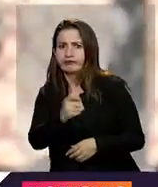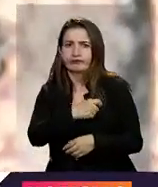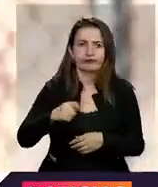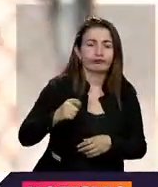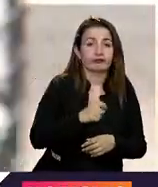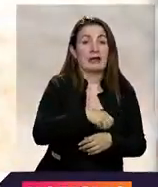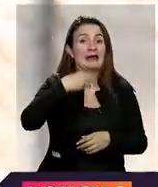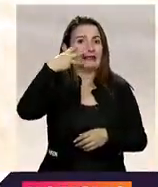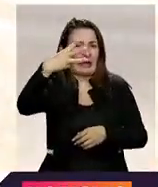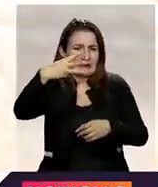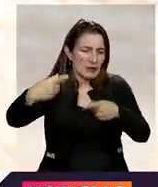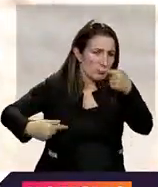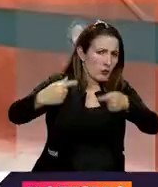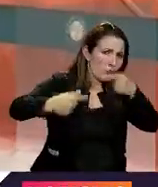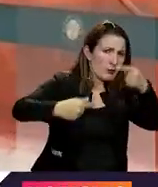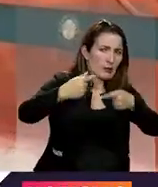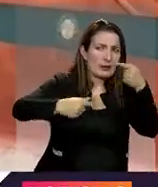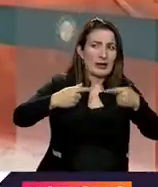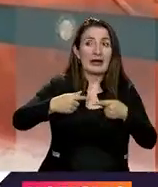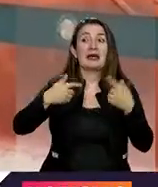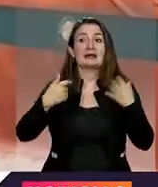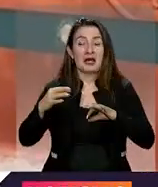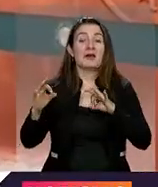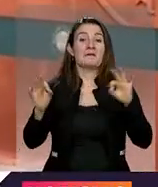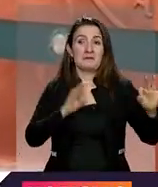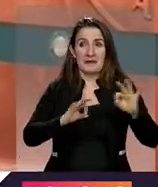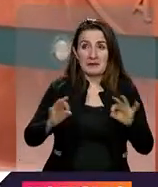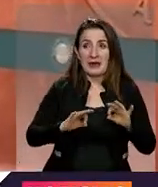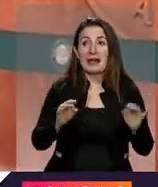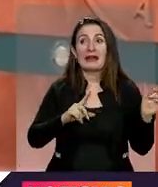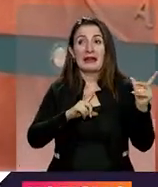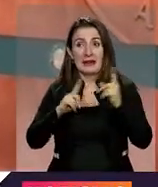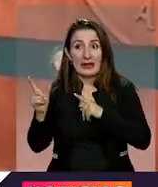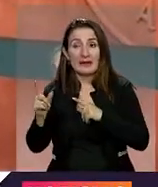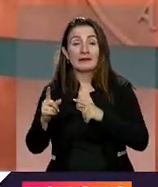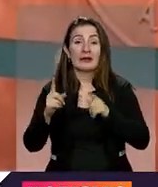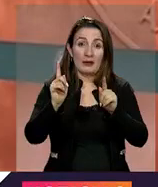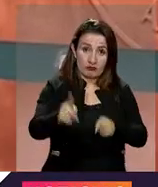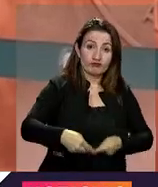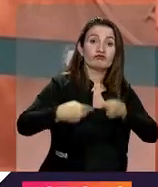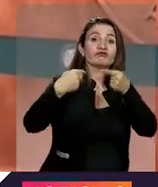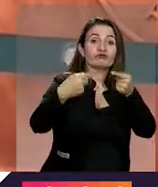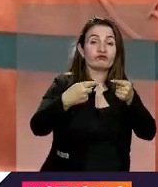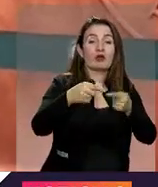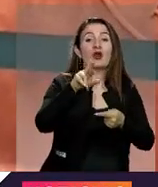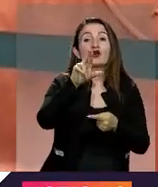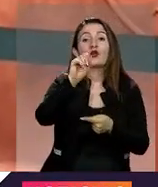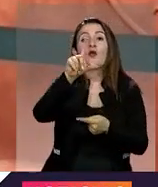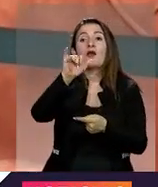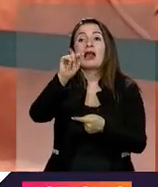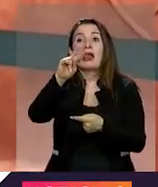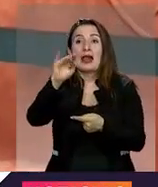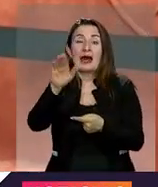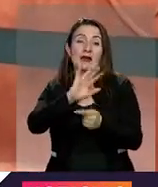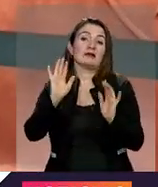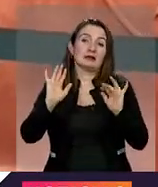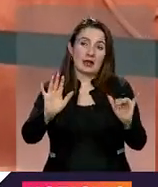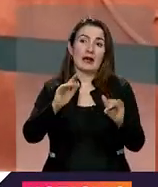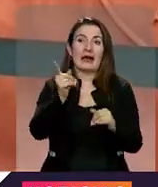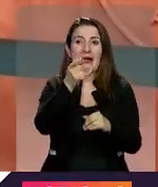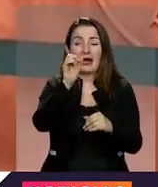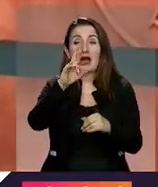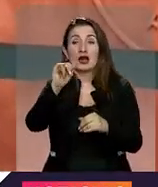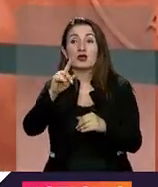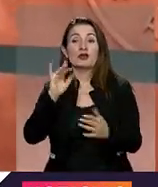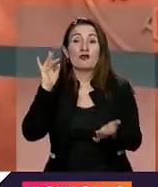de su carrera tenística. Estoy preparada y lista para enfrentar mi primer Roland Garros. Llegué ya